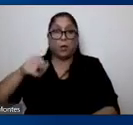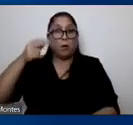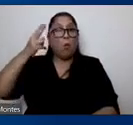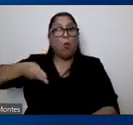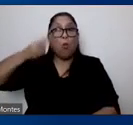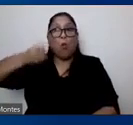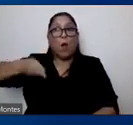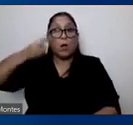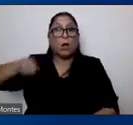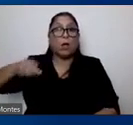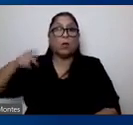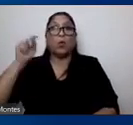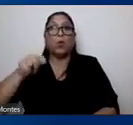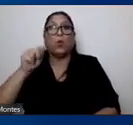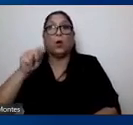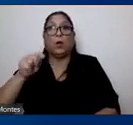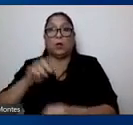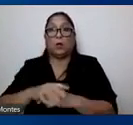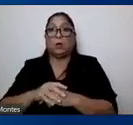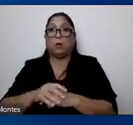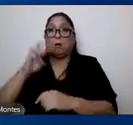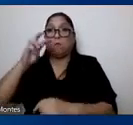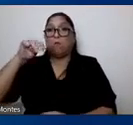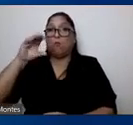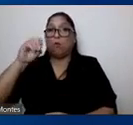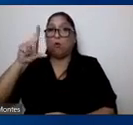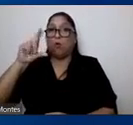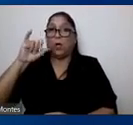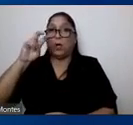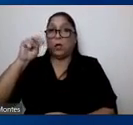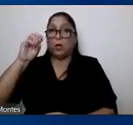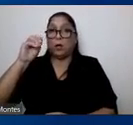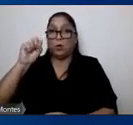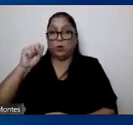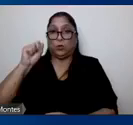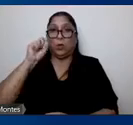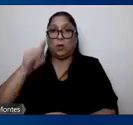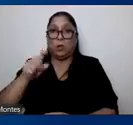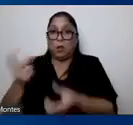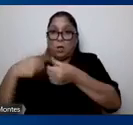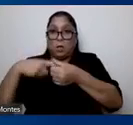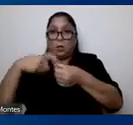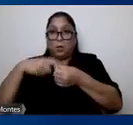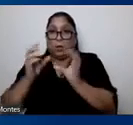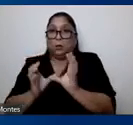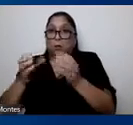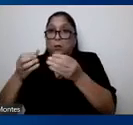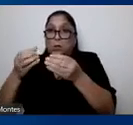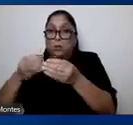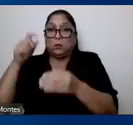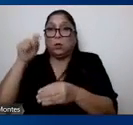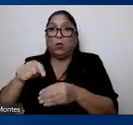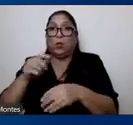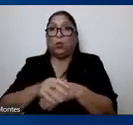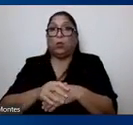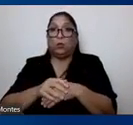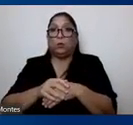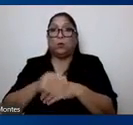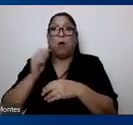pues miembros de esta organización entradas